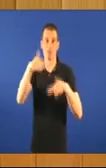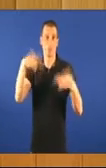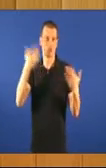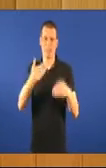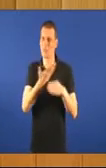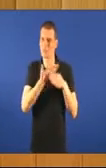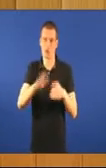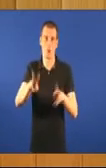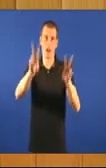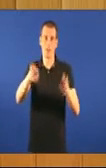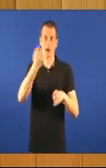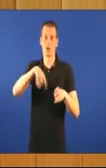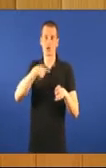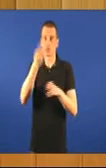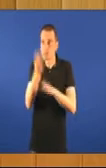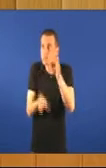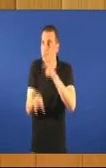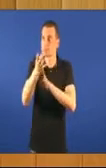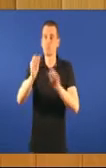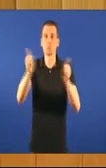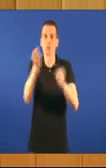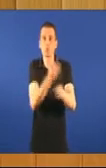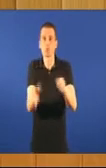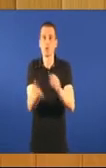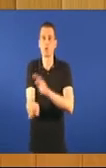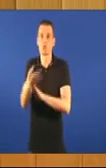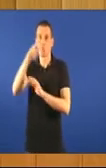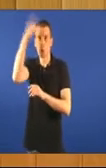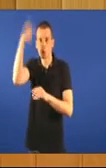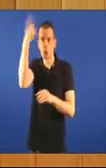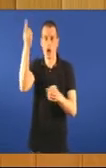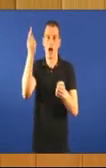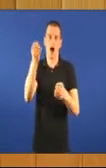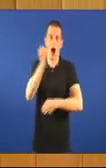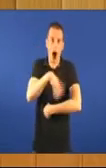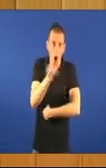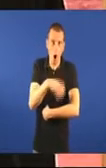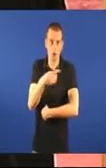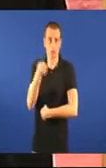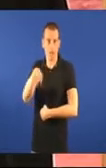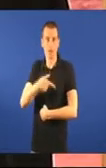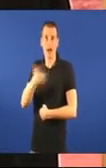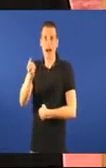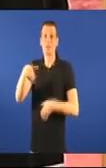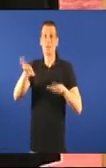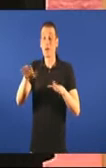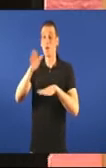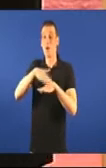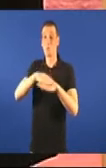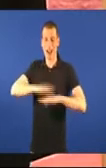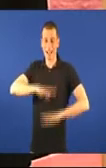sobradamente termos iniciativa, capacidade de traballo, cultura de aforro. Pero para tirar proveito desas